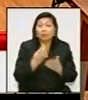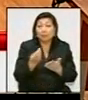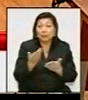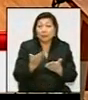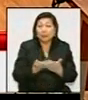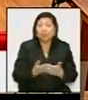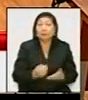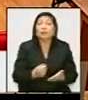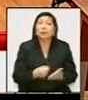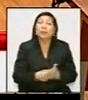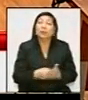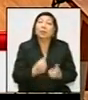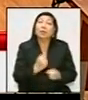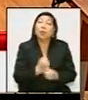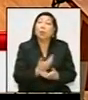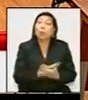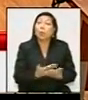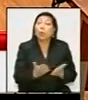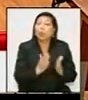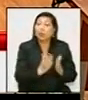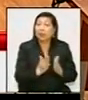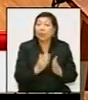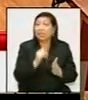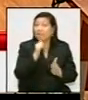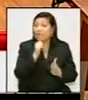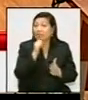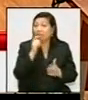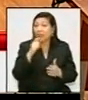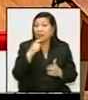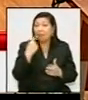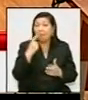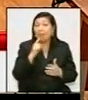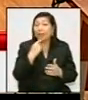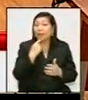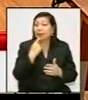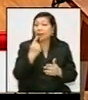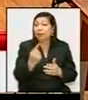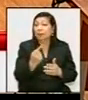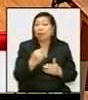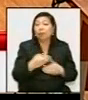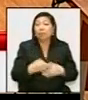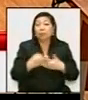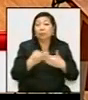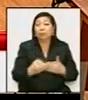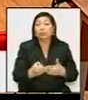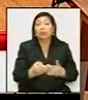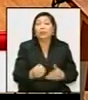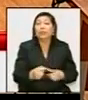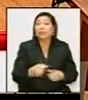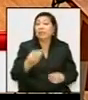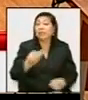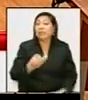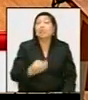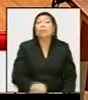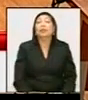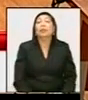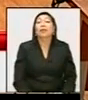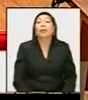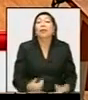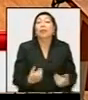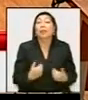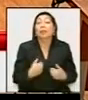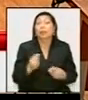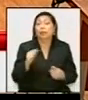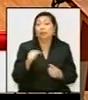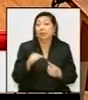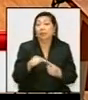la tasa de desempleo determina la ausencia de la necesidad para establecer la prórroga de un régimen especial que tuvo como objeto